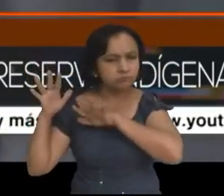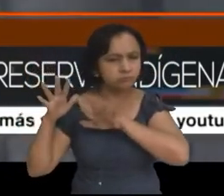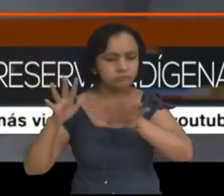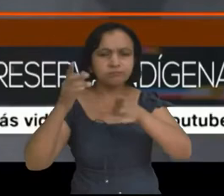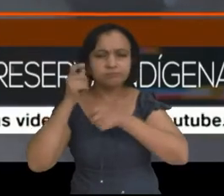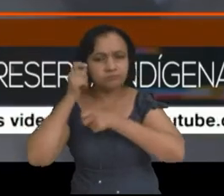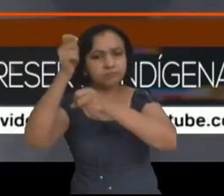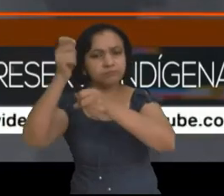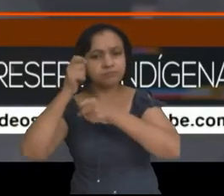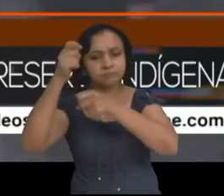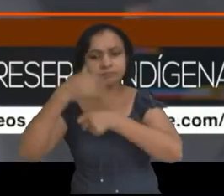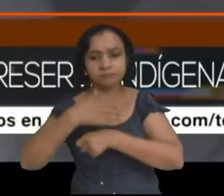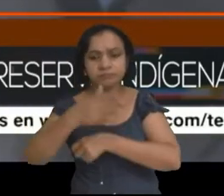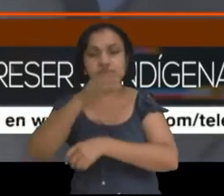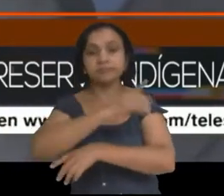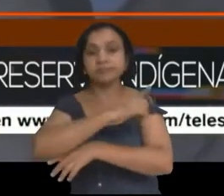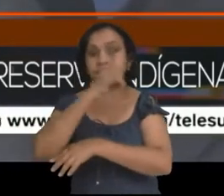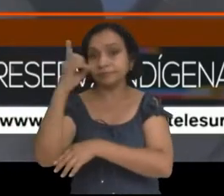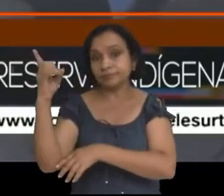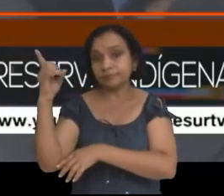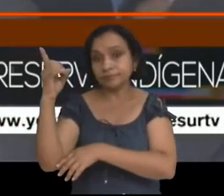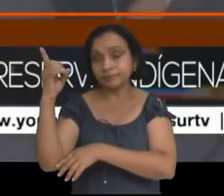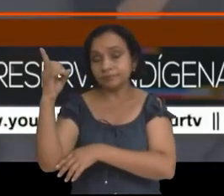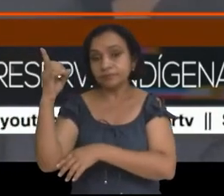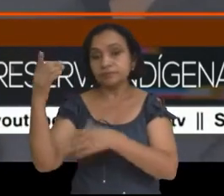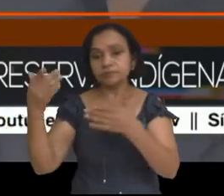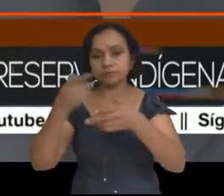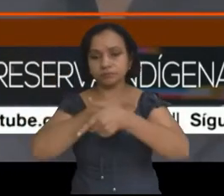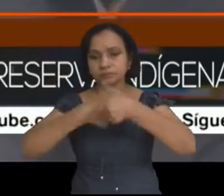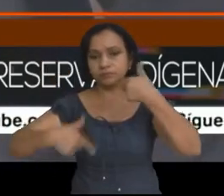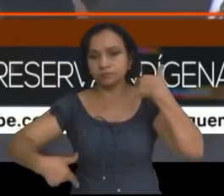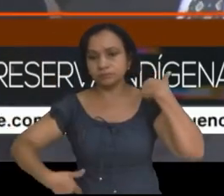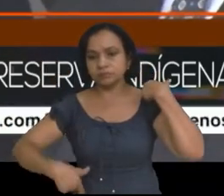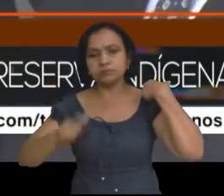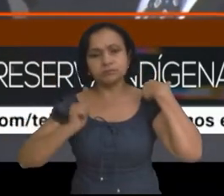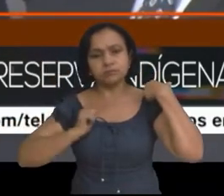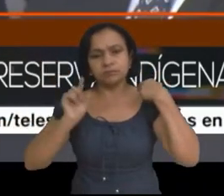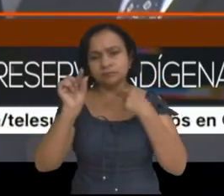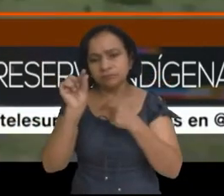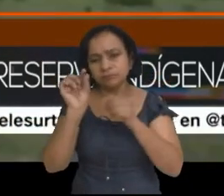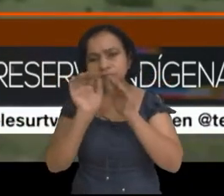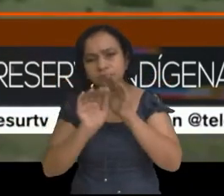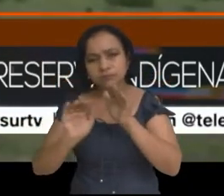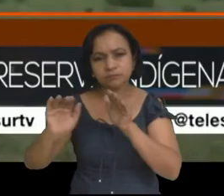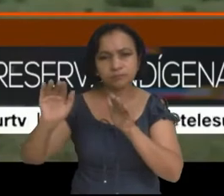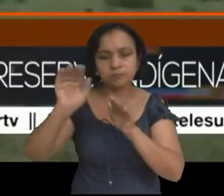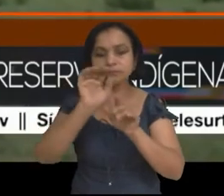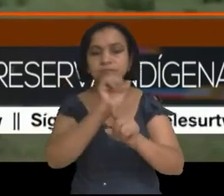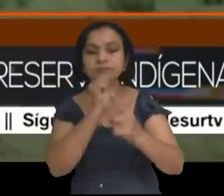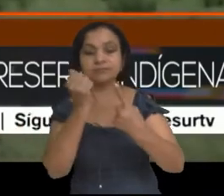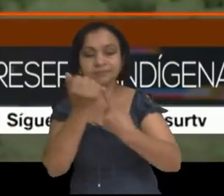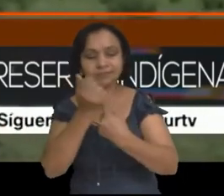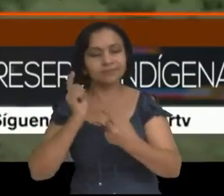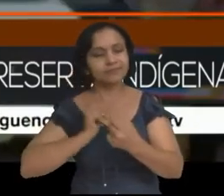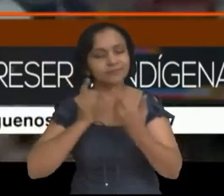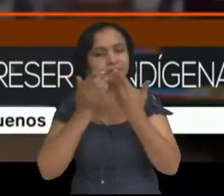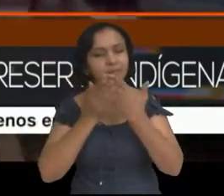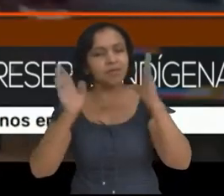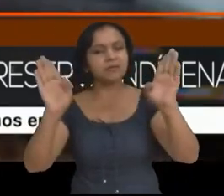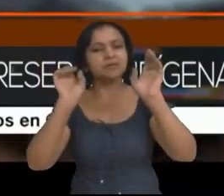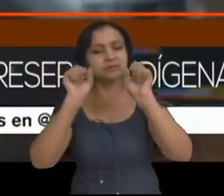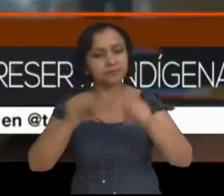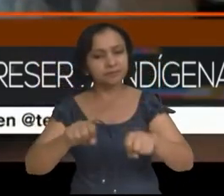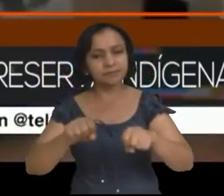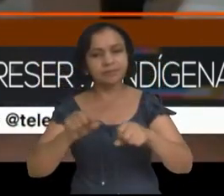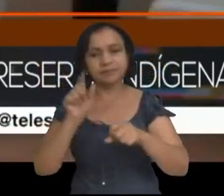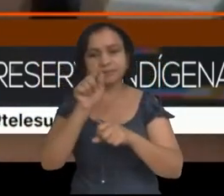movilizaciones en los próximos días, ya que el actual mandatario goza de una ligera mayoría en el Parlamento de Brasil. Para